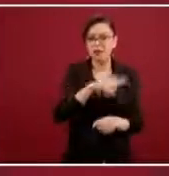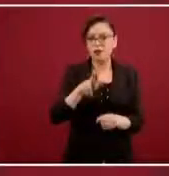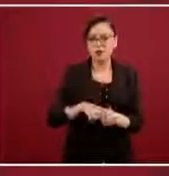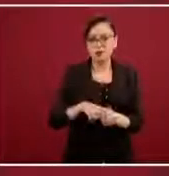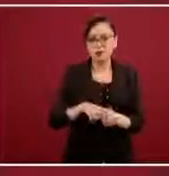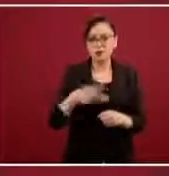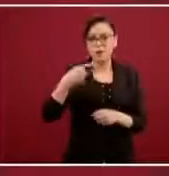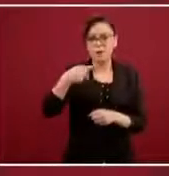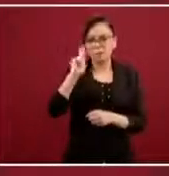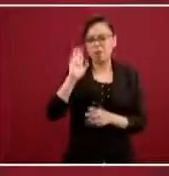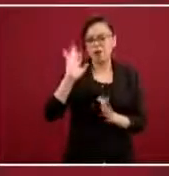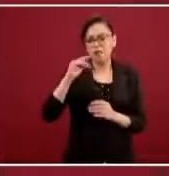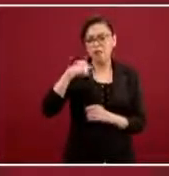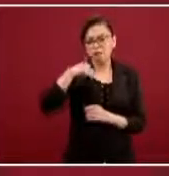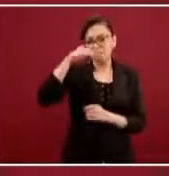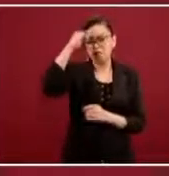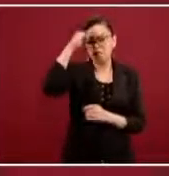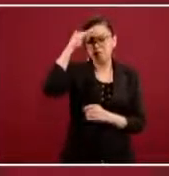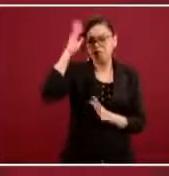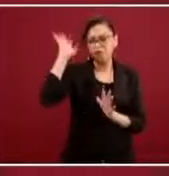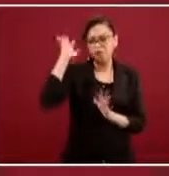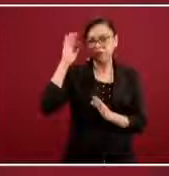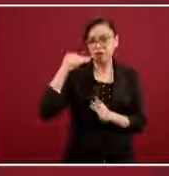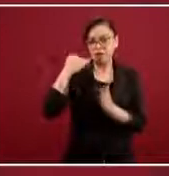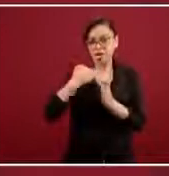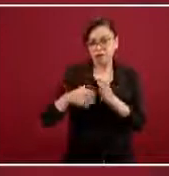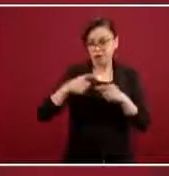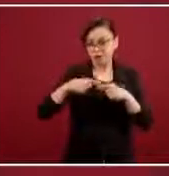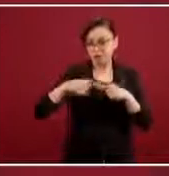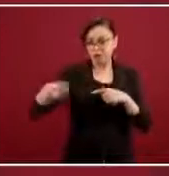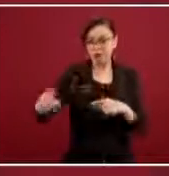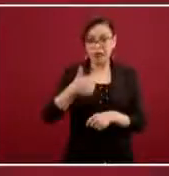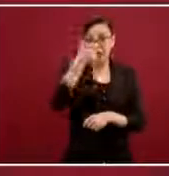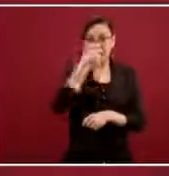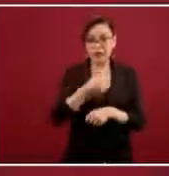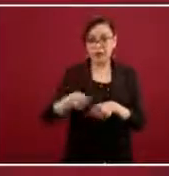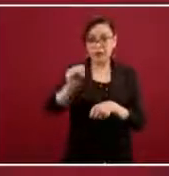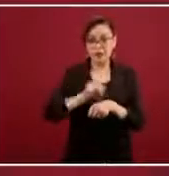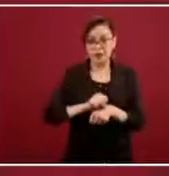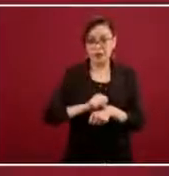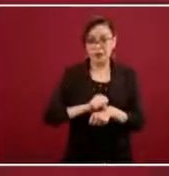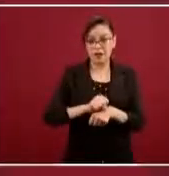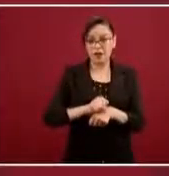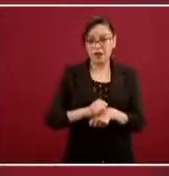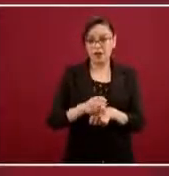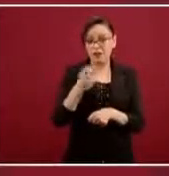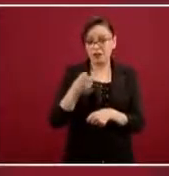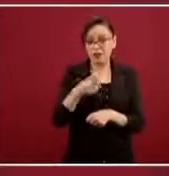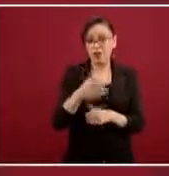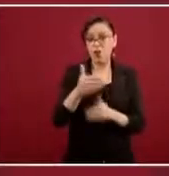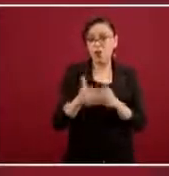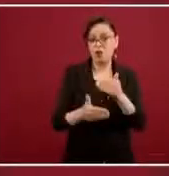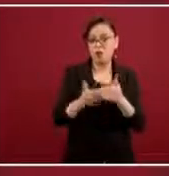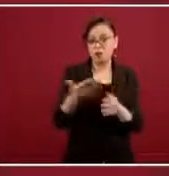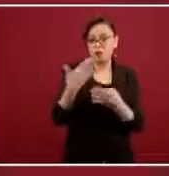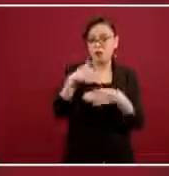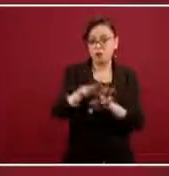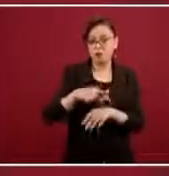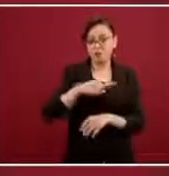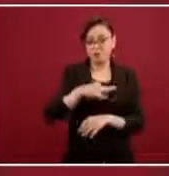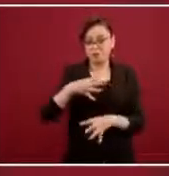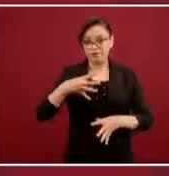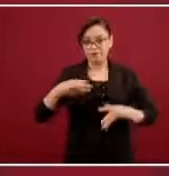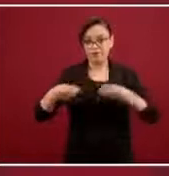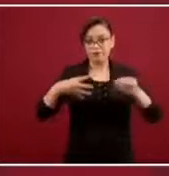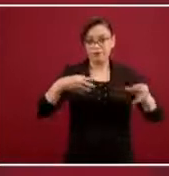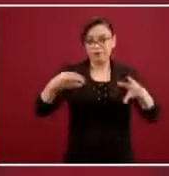siguientes nos quedan todavía 6 semanas de todo este proceso de la epidemia en este primer ciclo, y lo